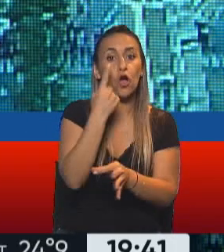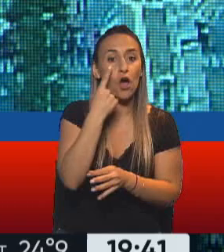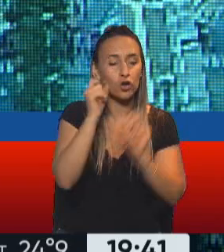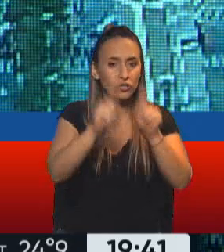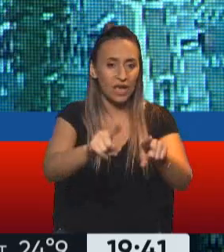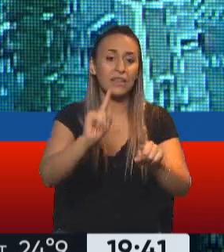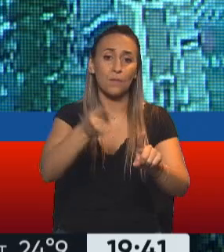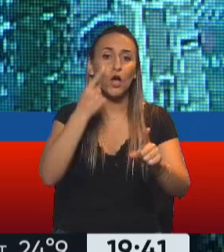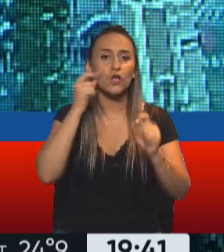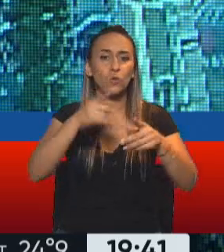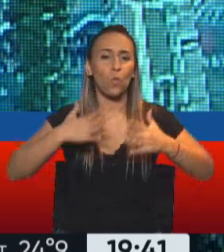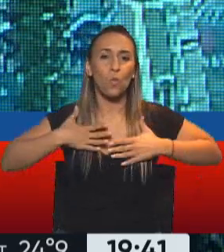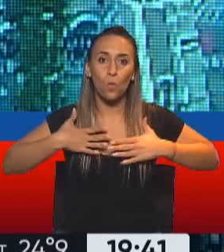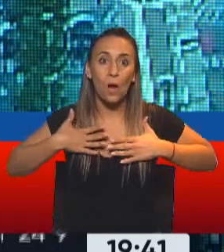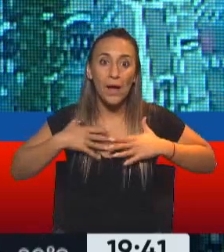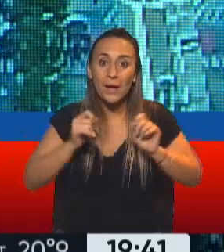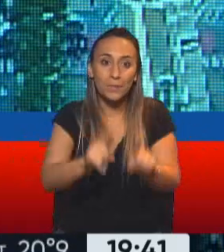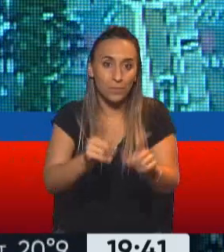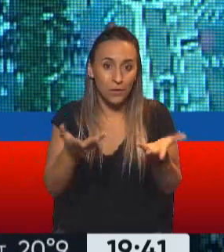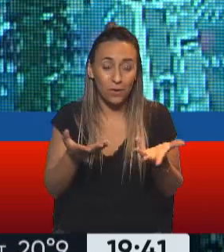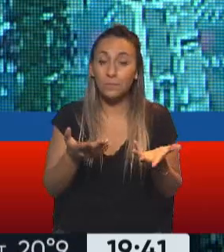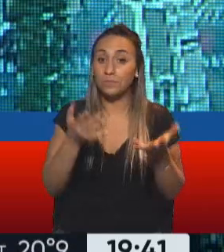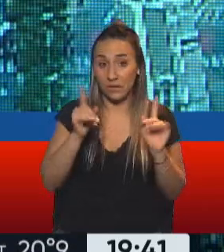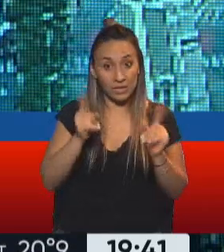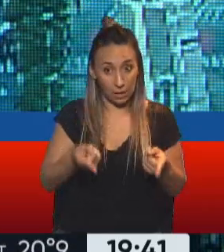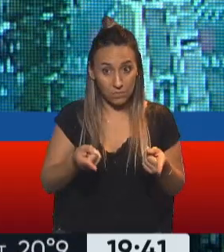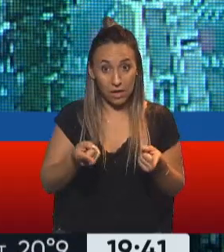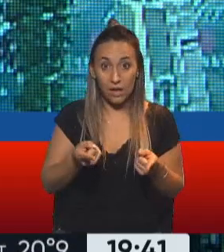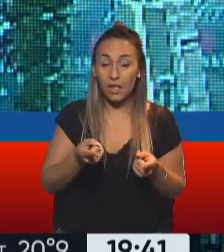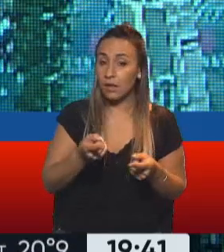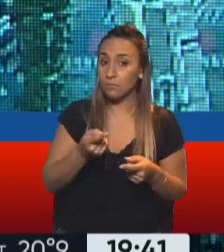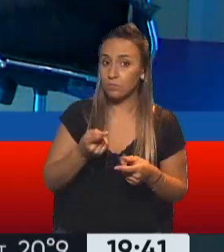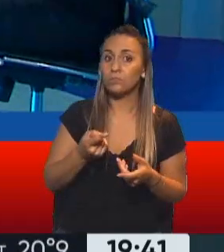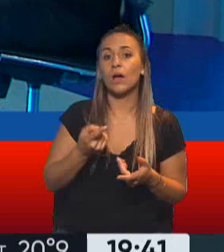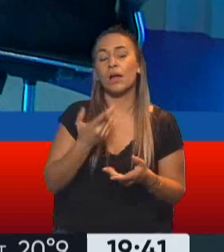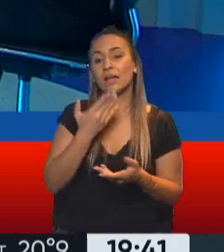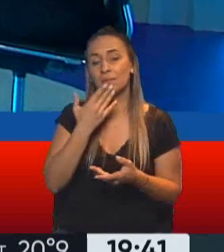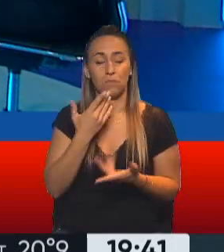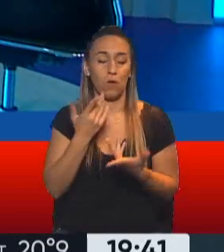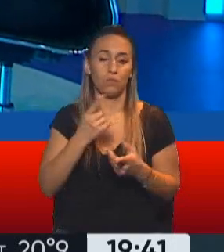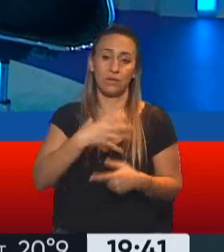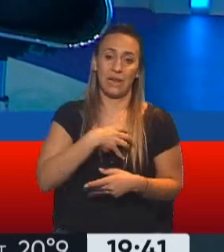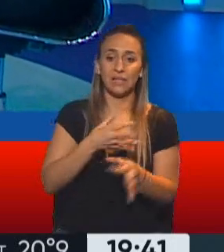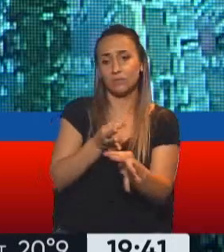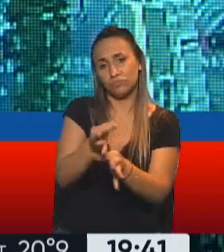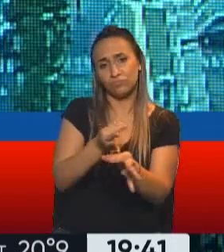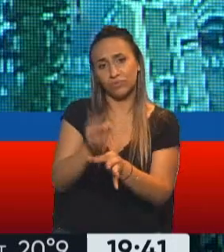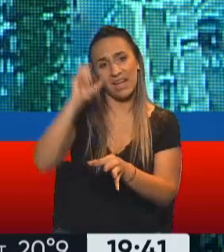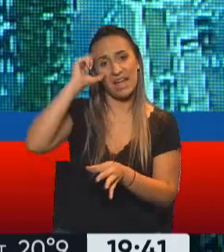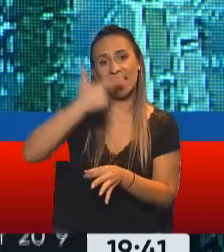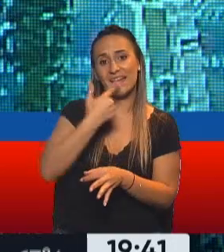nuestro cuerpo, cuáles son la cantidad de casos que incluso de abusos sexuales se conocen a partir de poder